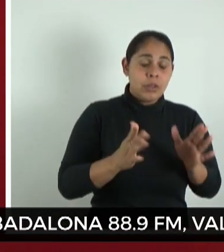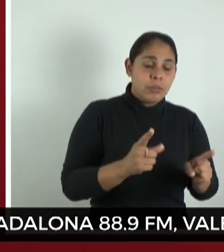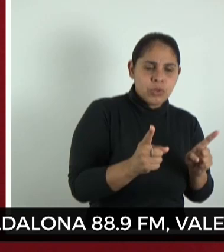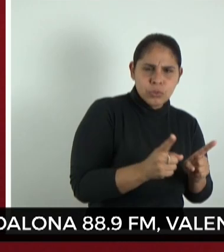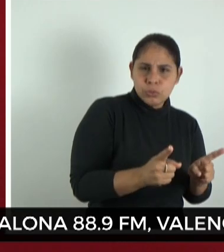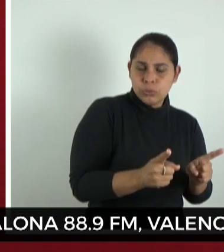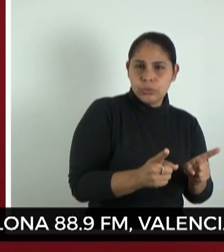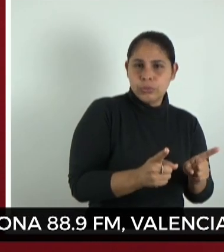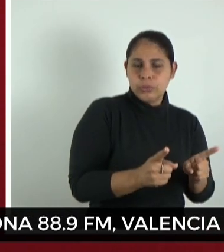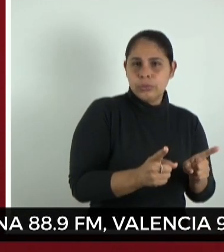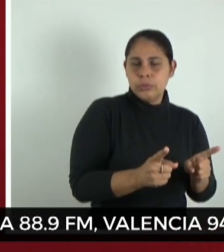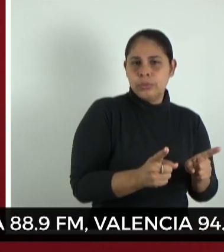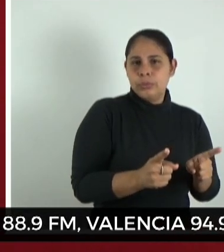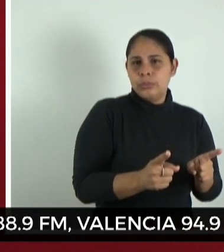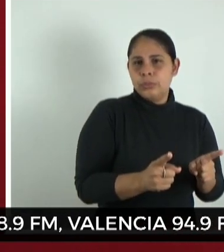que él sabe.